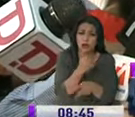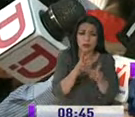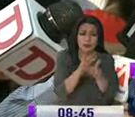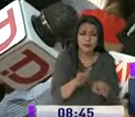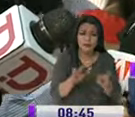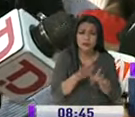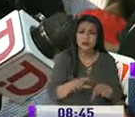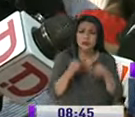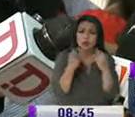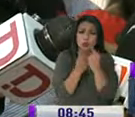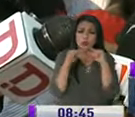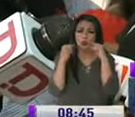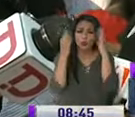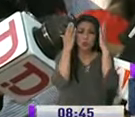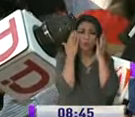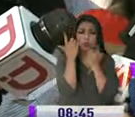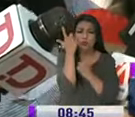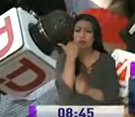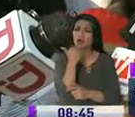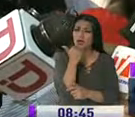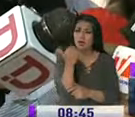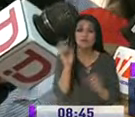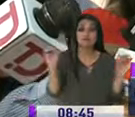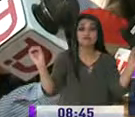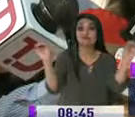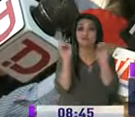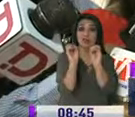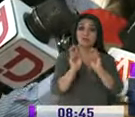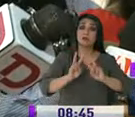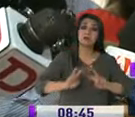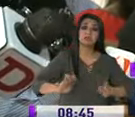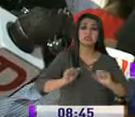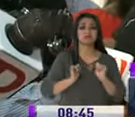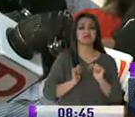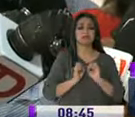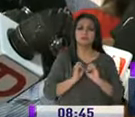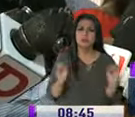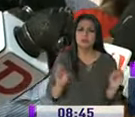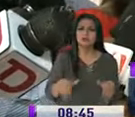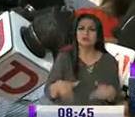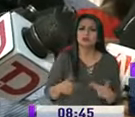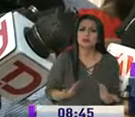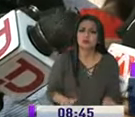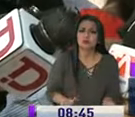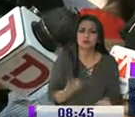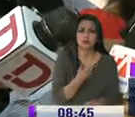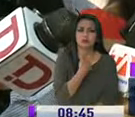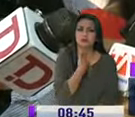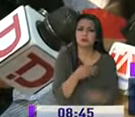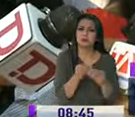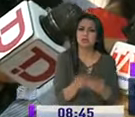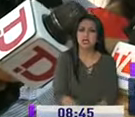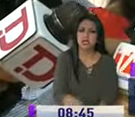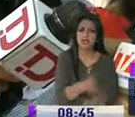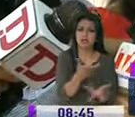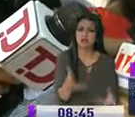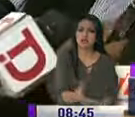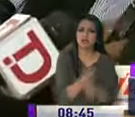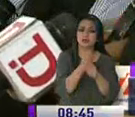a ciertos funcionarios de la Dirección de Aviación Civil, los cuales estarían realizando varias actividades que